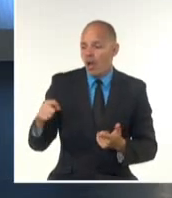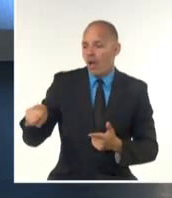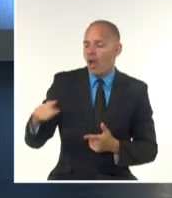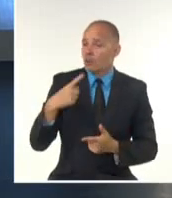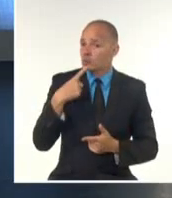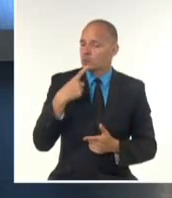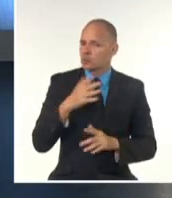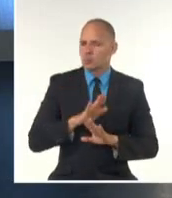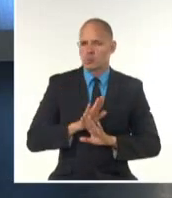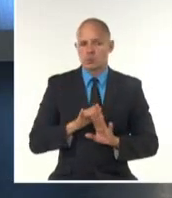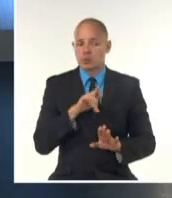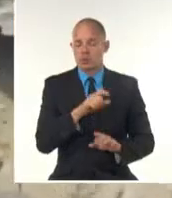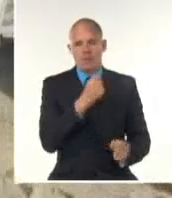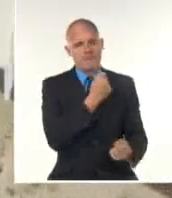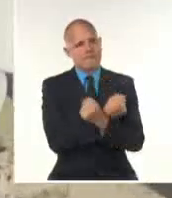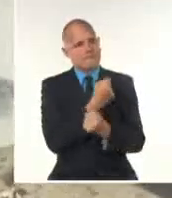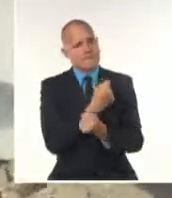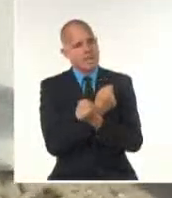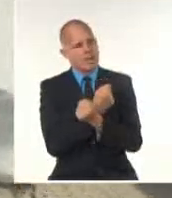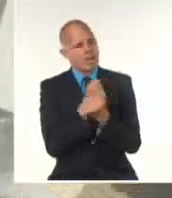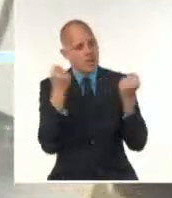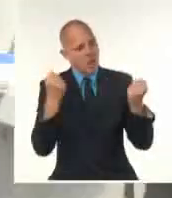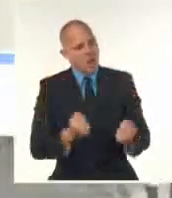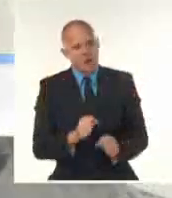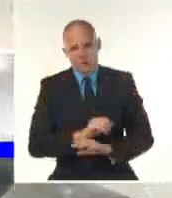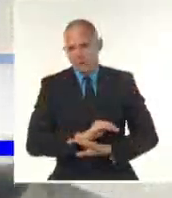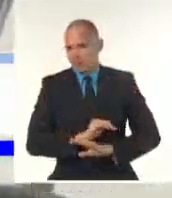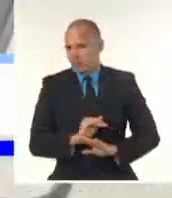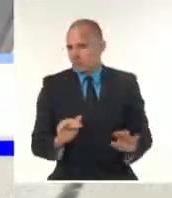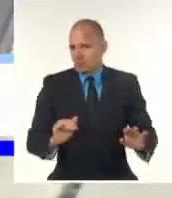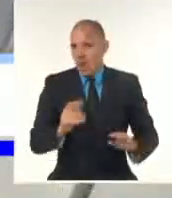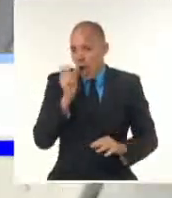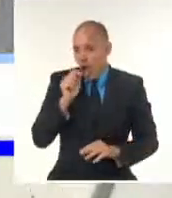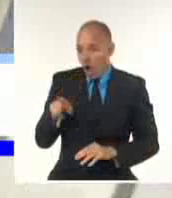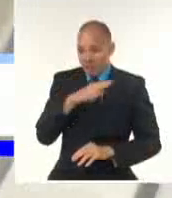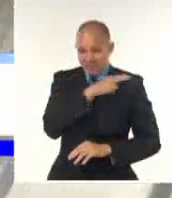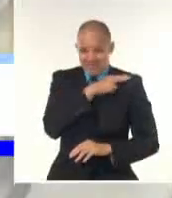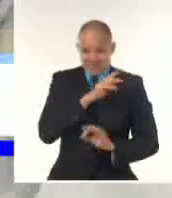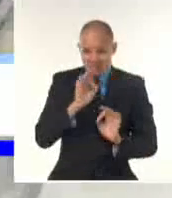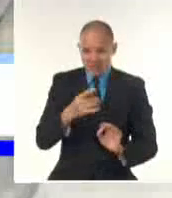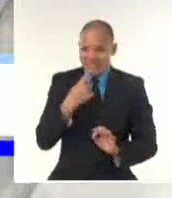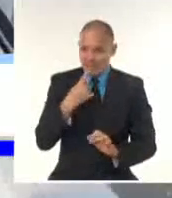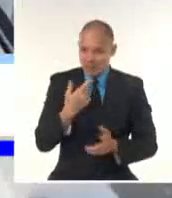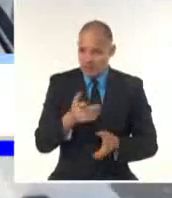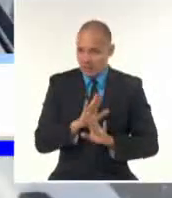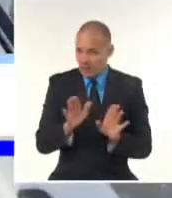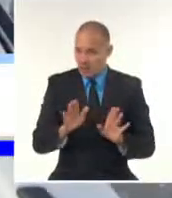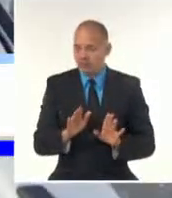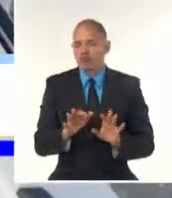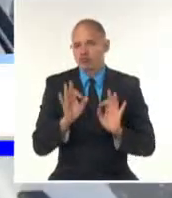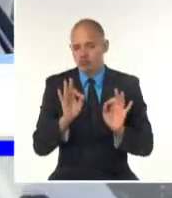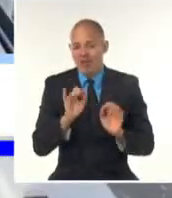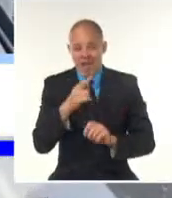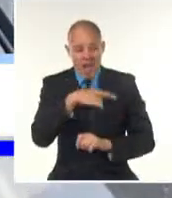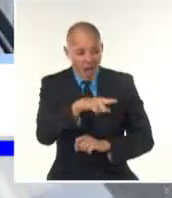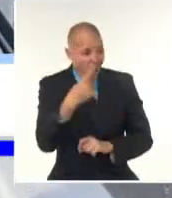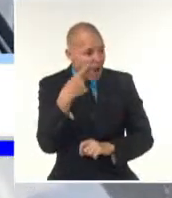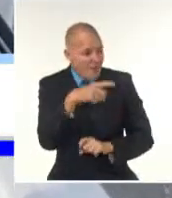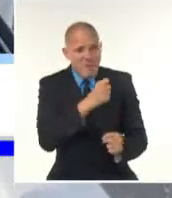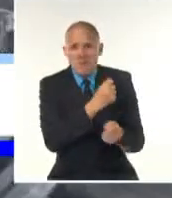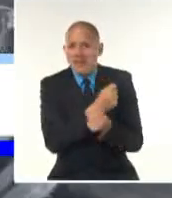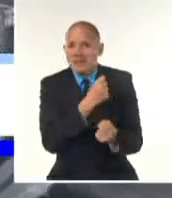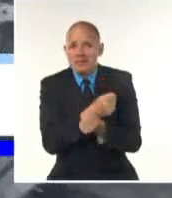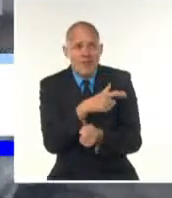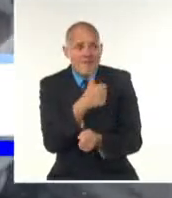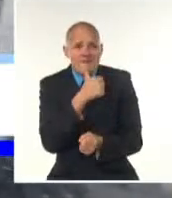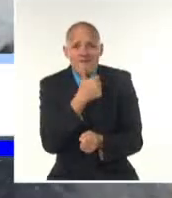de seguridad. El portavoz del secretario general, Stéphane Dujarric, aseguró a la prensa que las actuales circunstancias